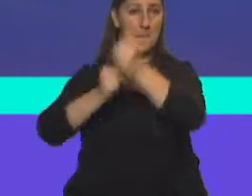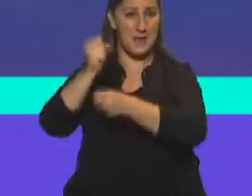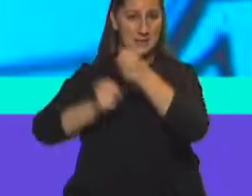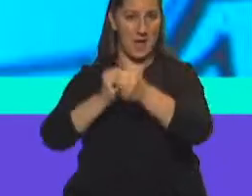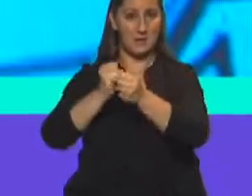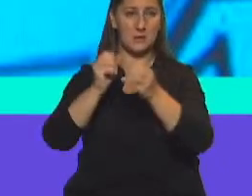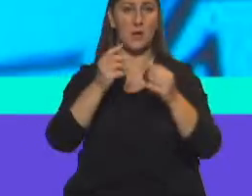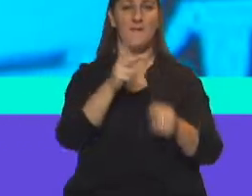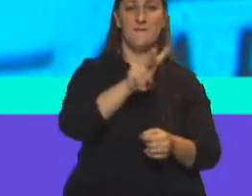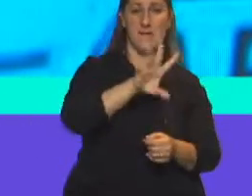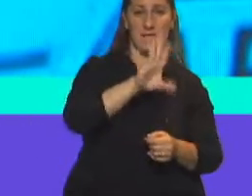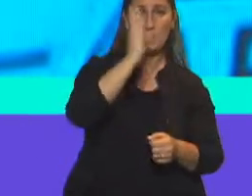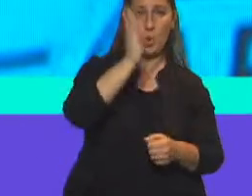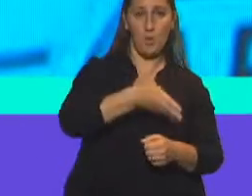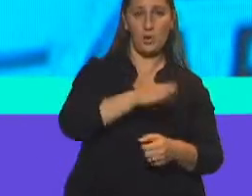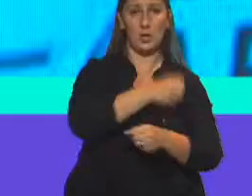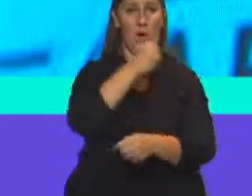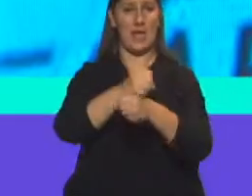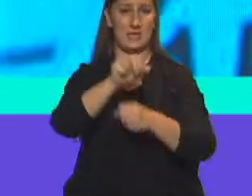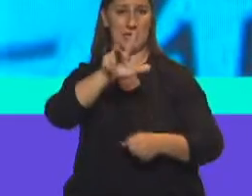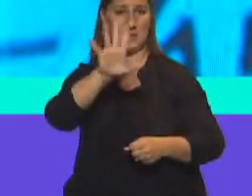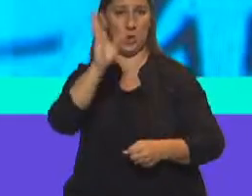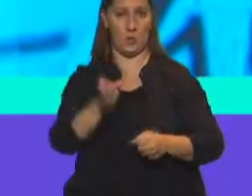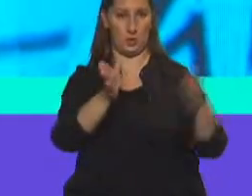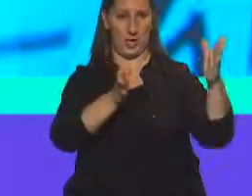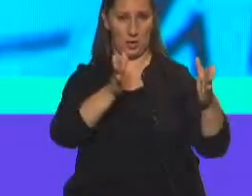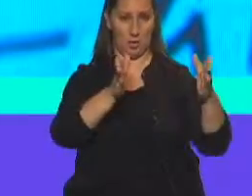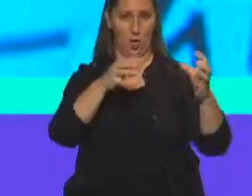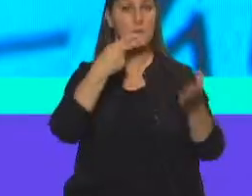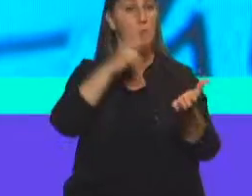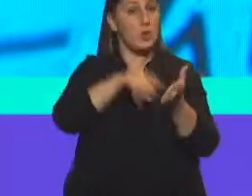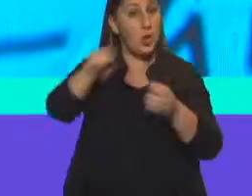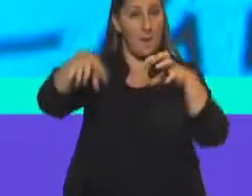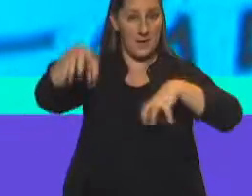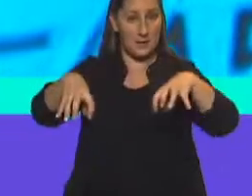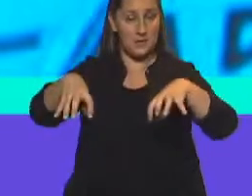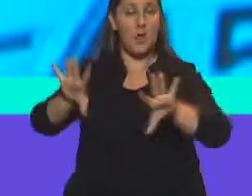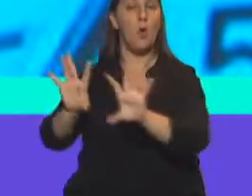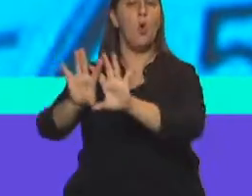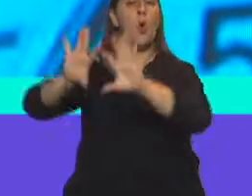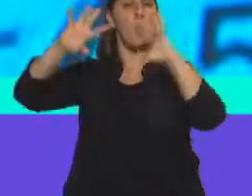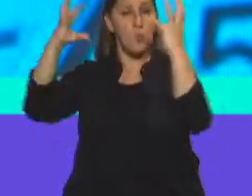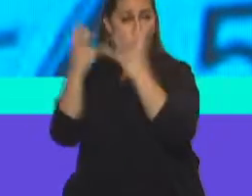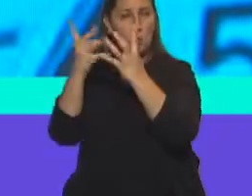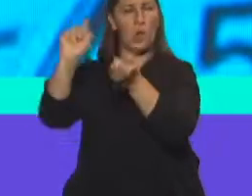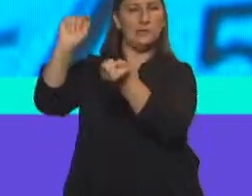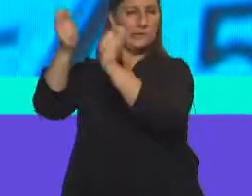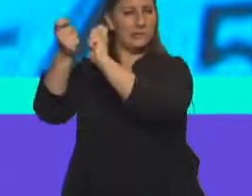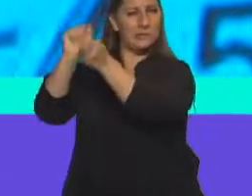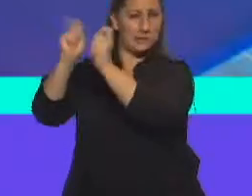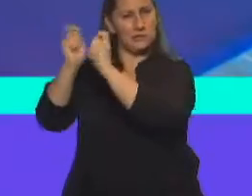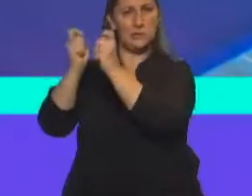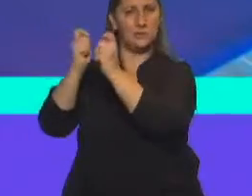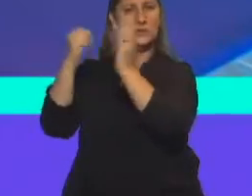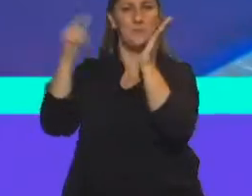va del 25% al 35%. Y si bien el mundo suele tener modificaciones en los